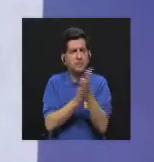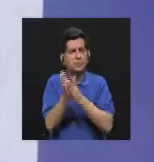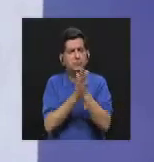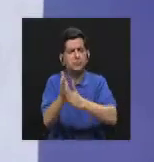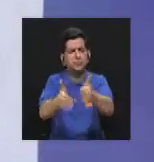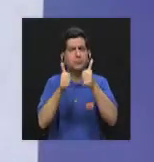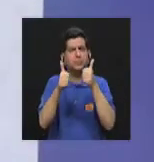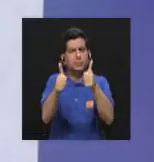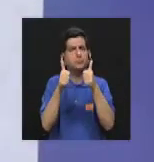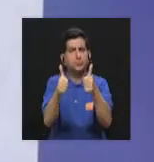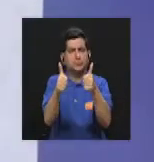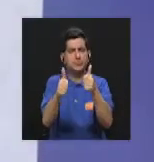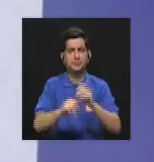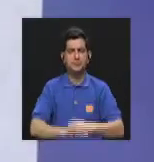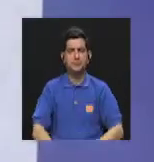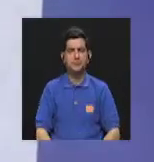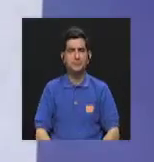porque